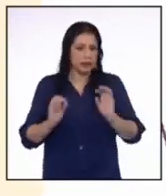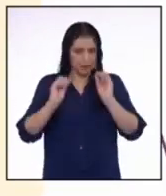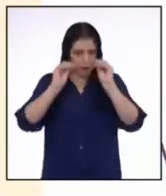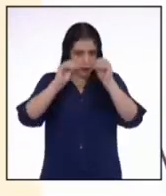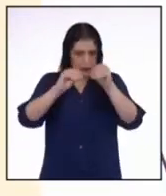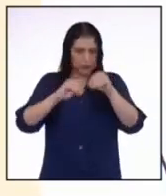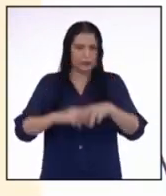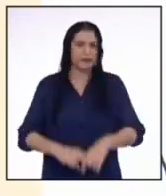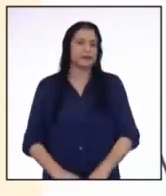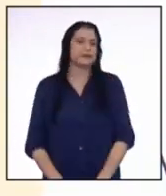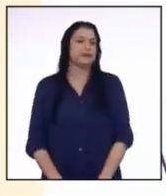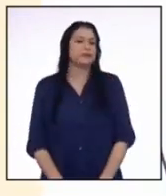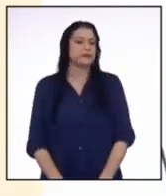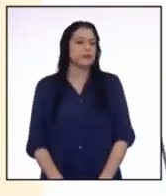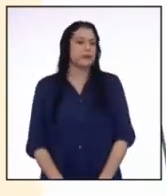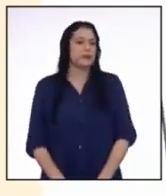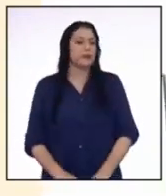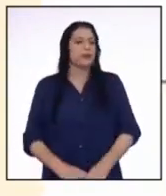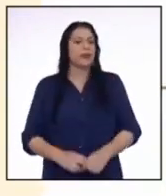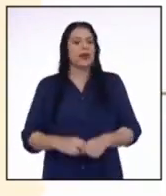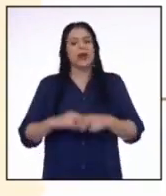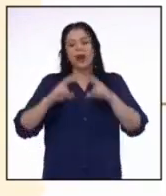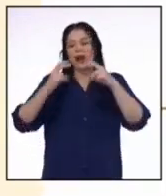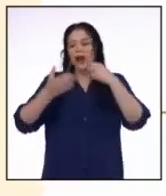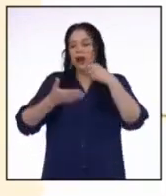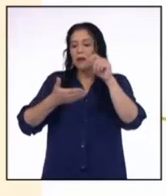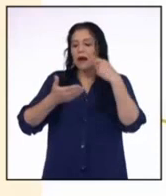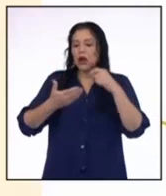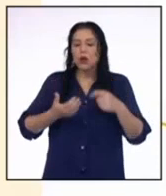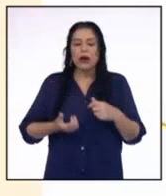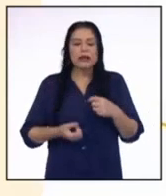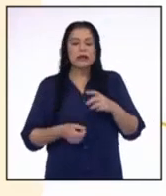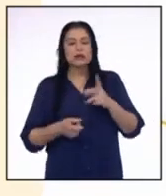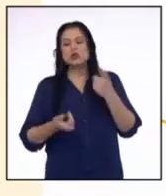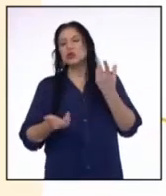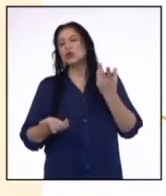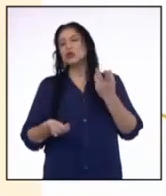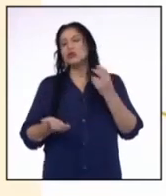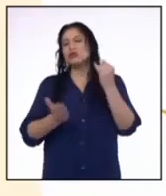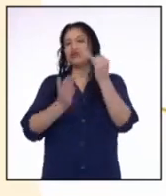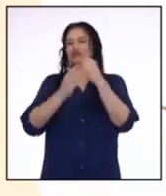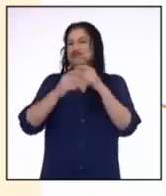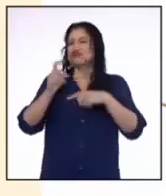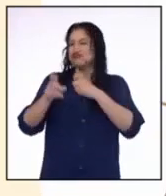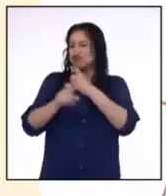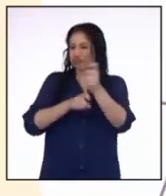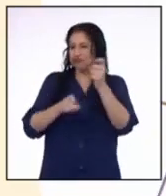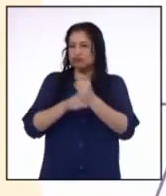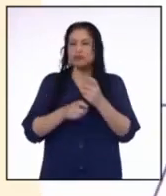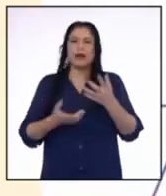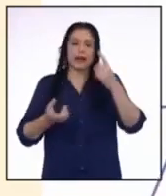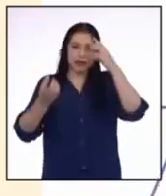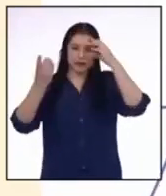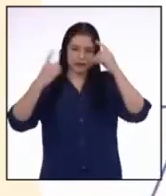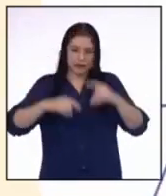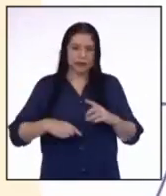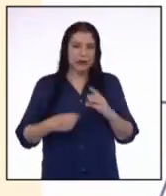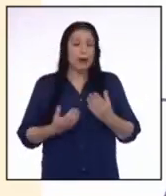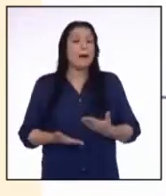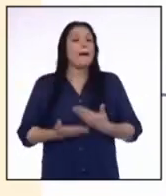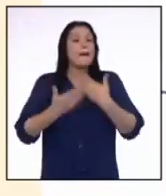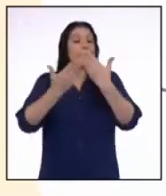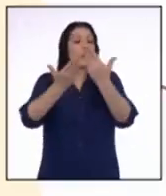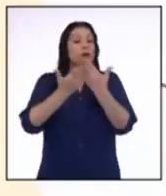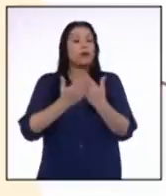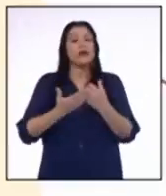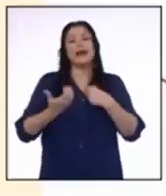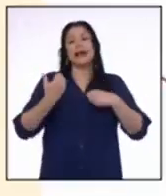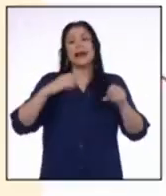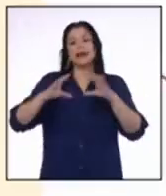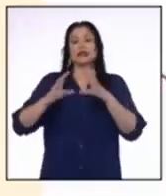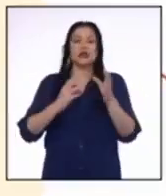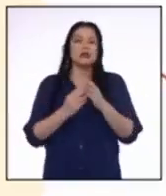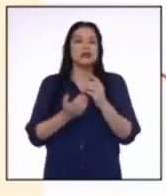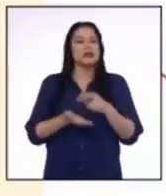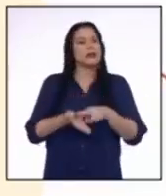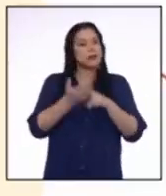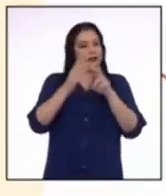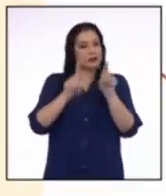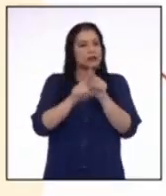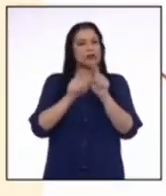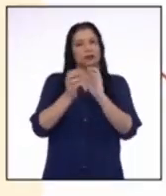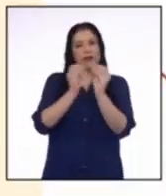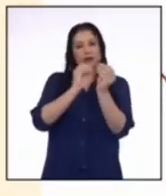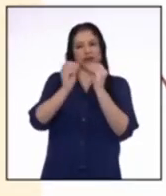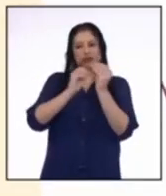colocamos. Evaluar los daños para tomar decisiones. Proponer acciones de rehabilitación y reconstrucción.